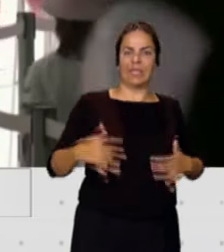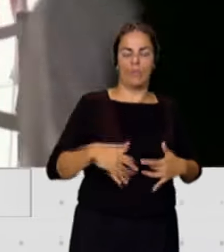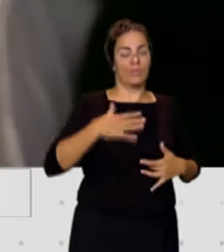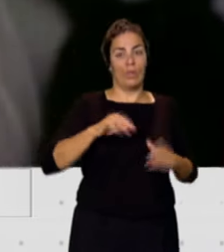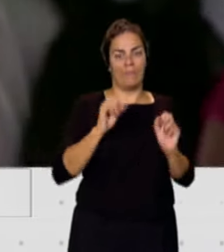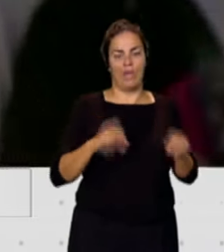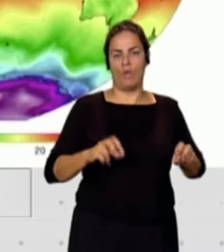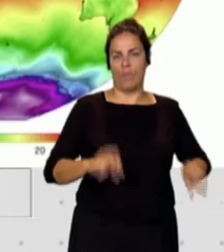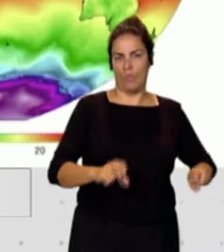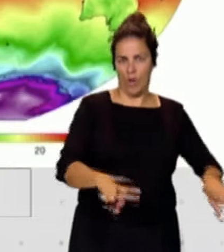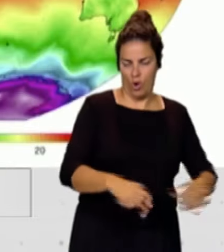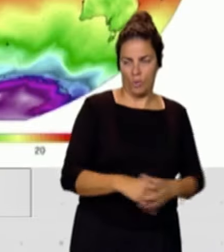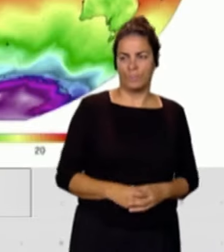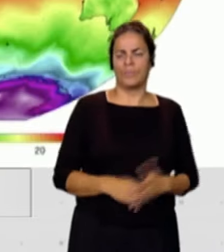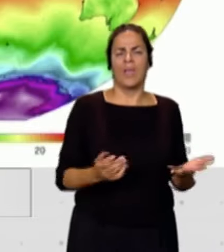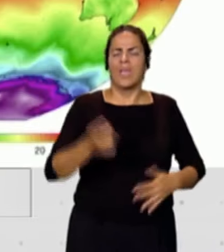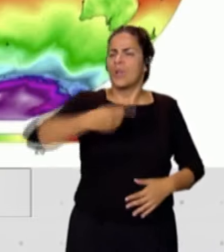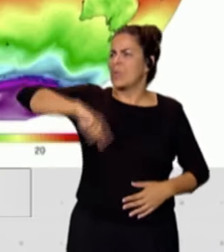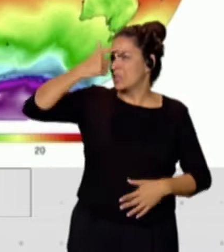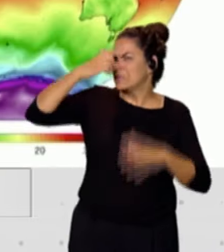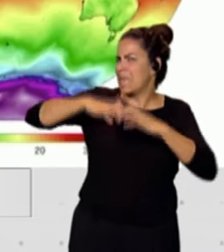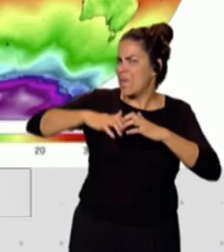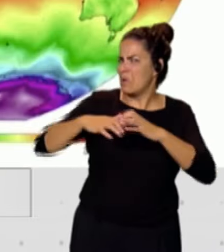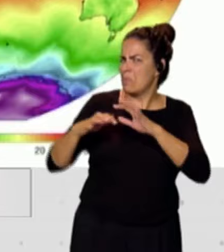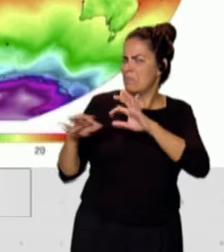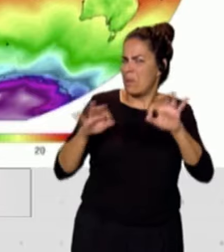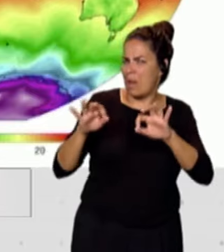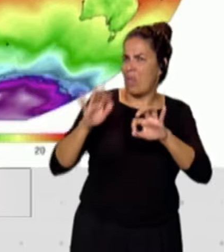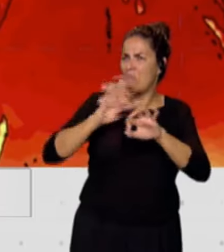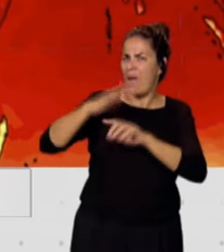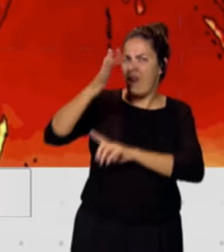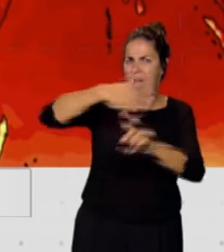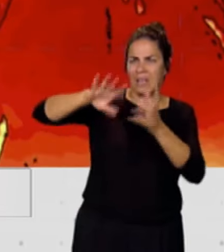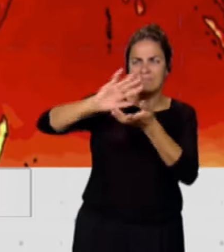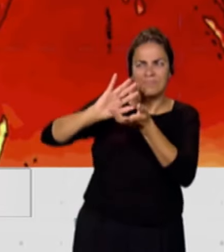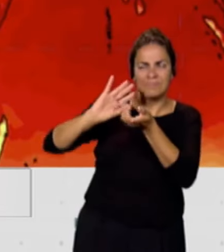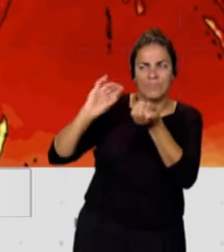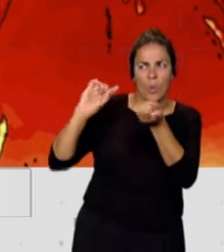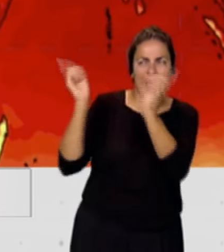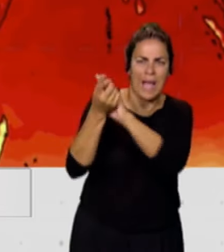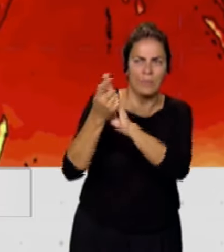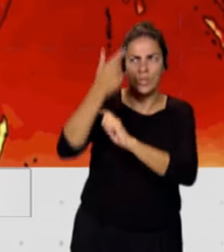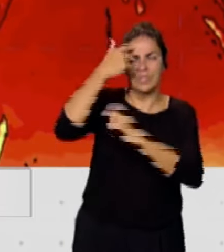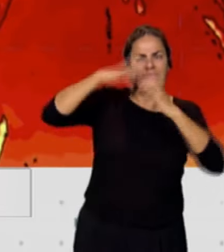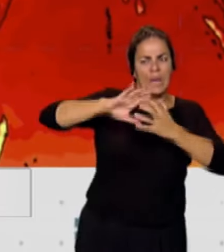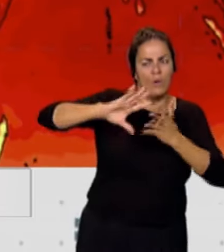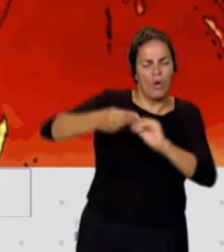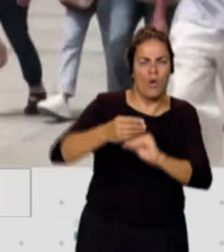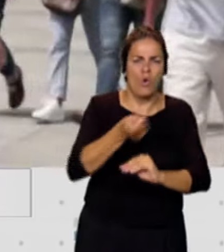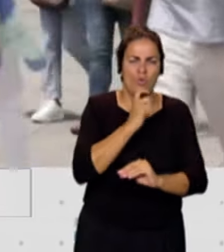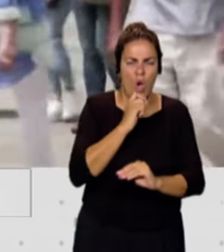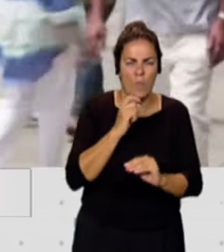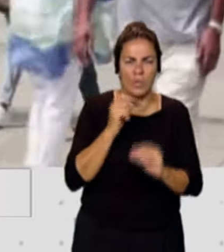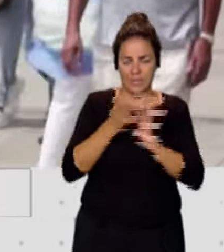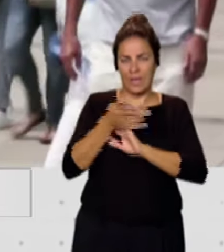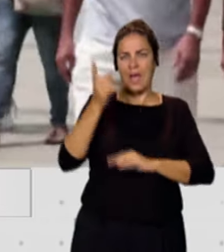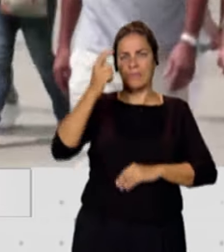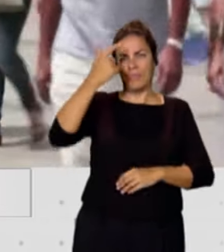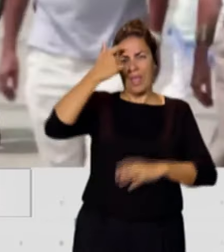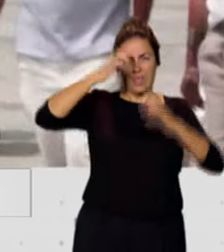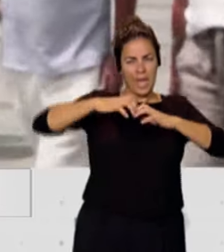estos cambios estas transformaciones que está sufriendo el entorno eh el cerebro También necesita ese periodo de